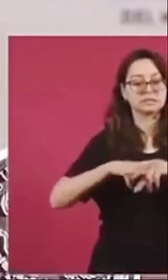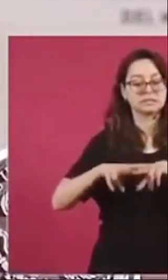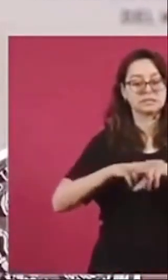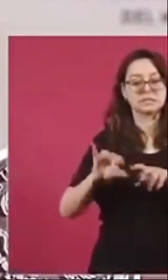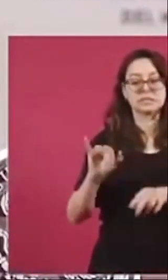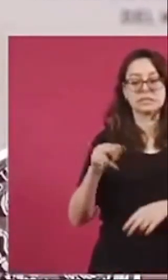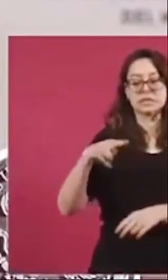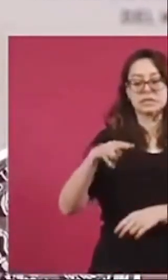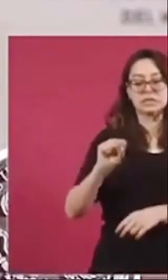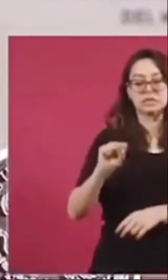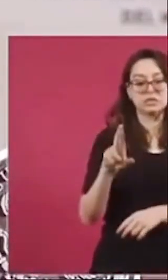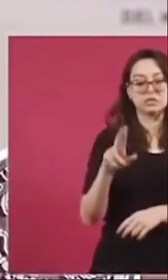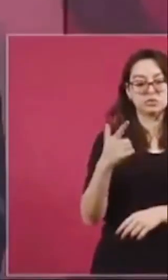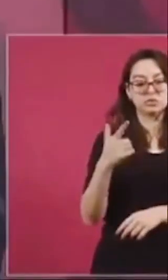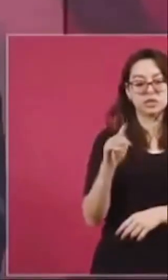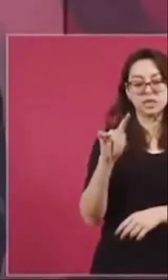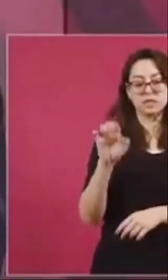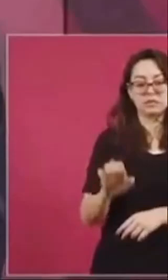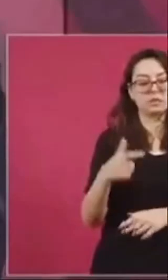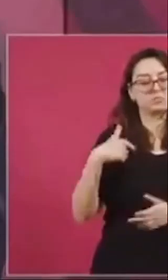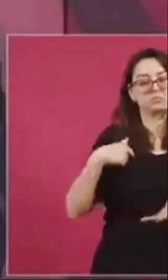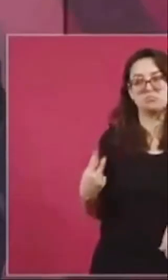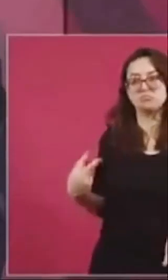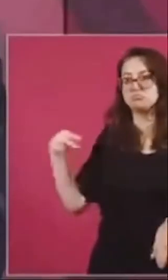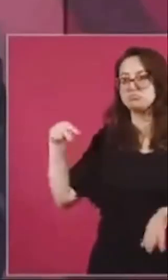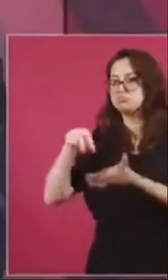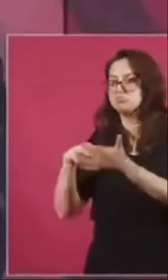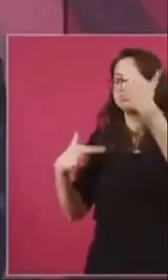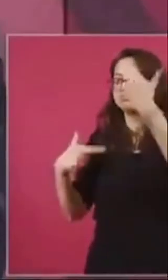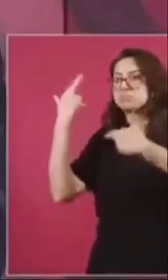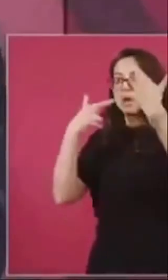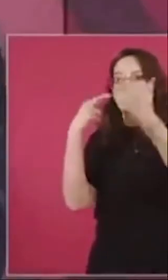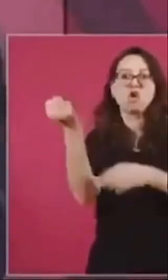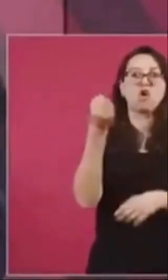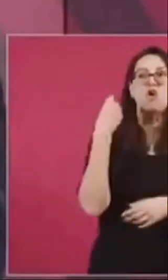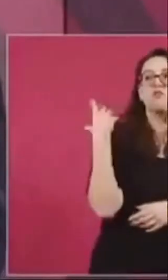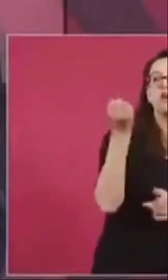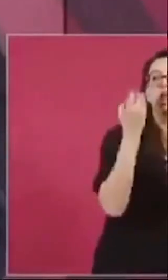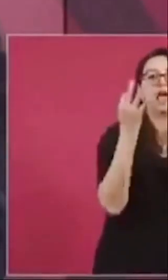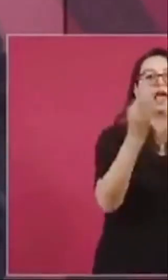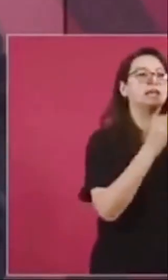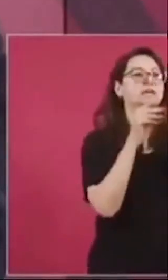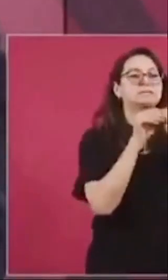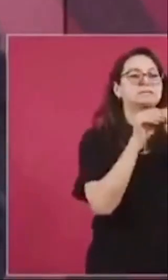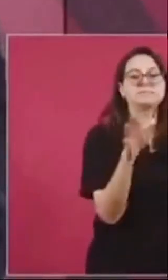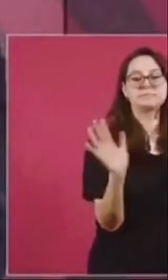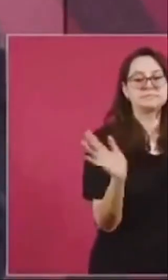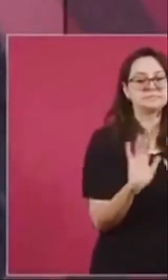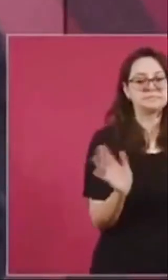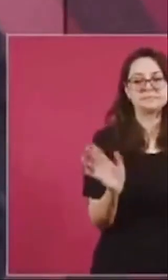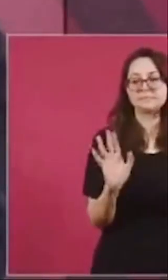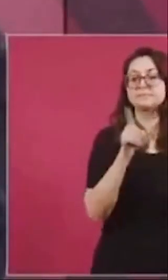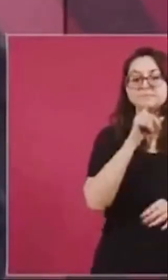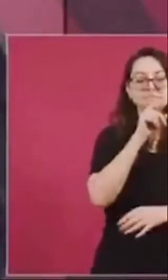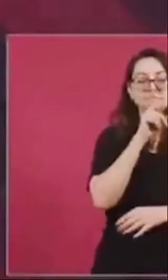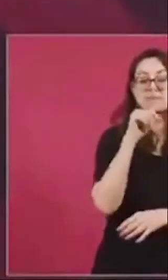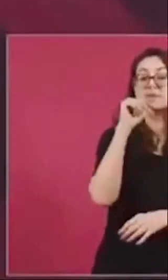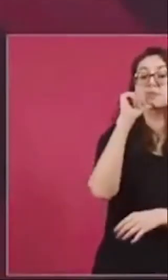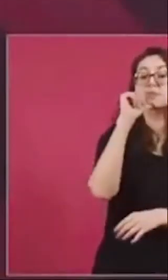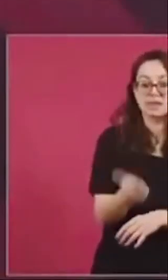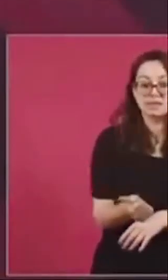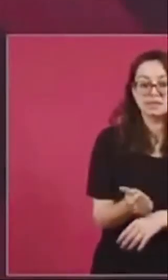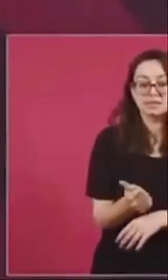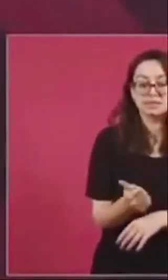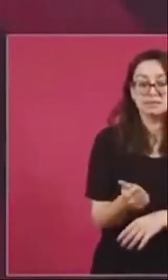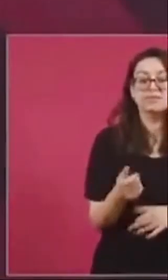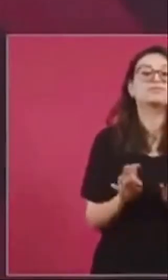en parte de esta especie de campaña paralela que ha venido desarrollando durante todos estos meses, ¿no? Recorriendo el país. Fueron campañas de giras